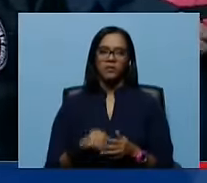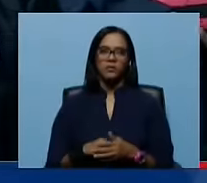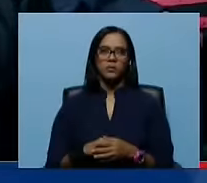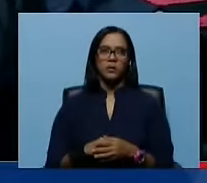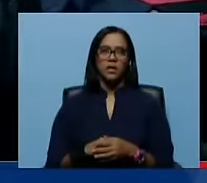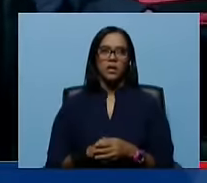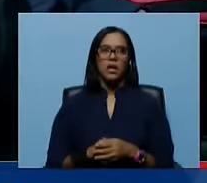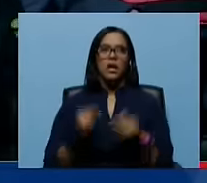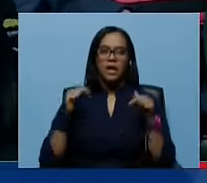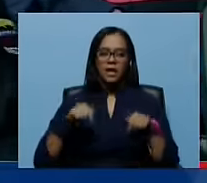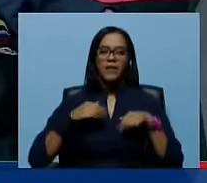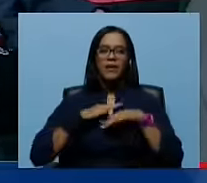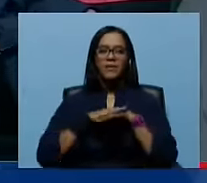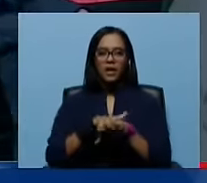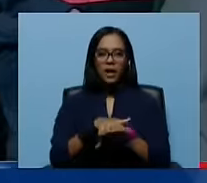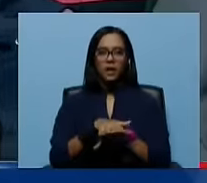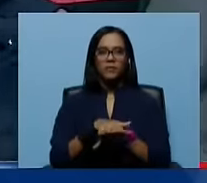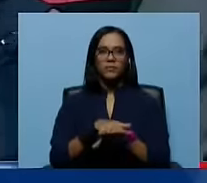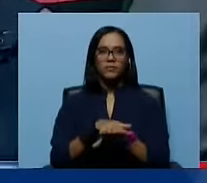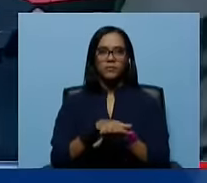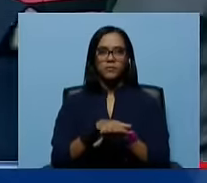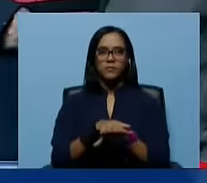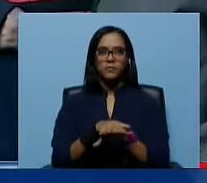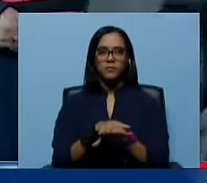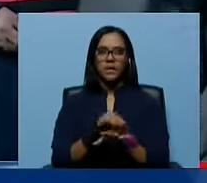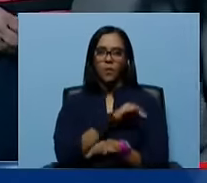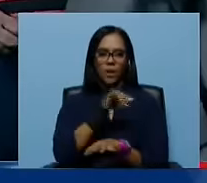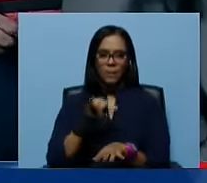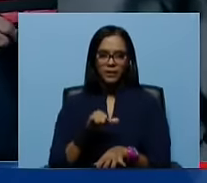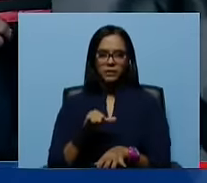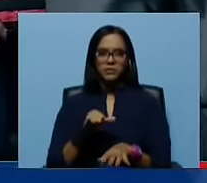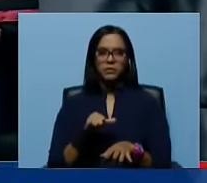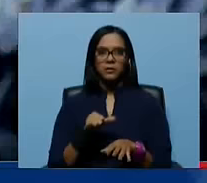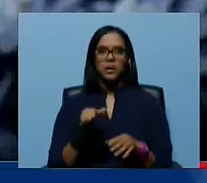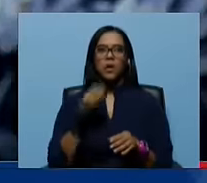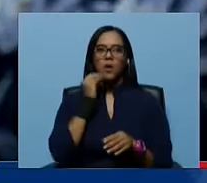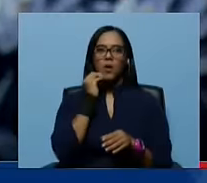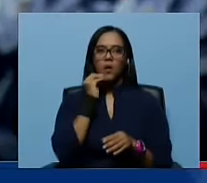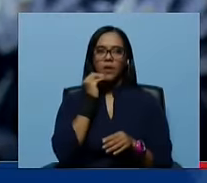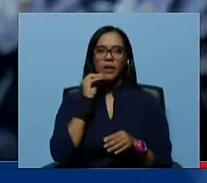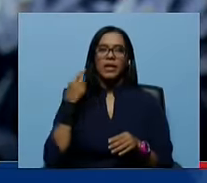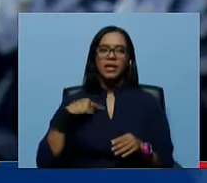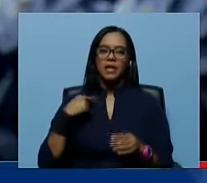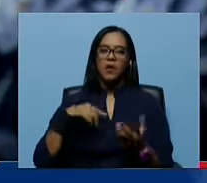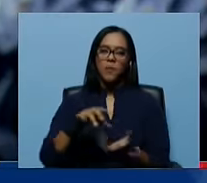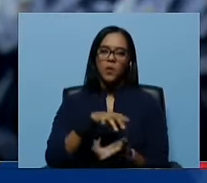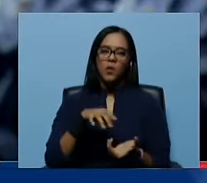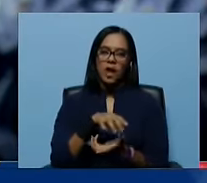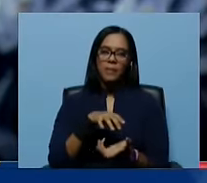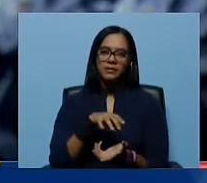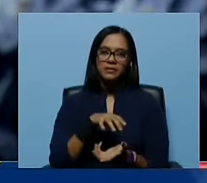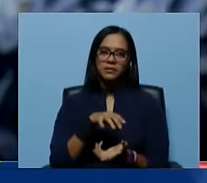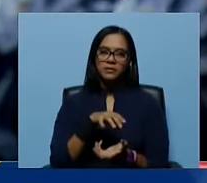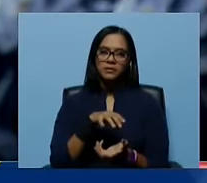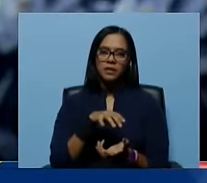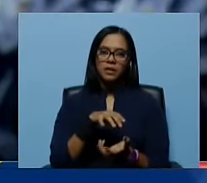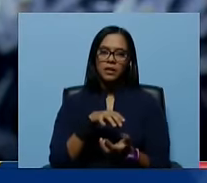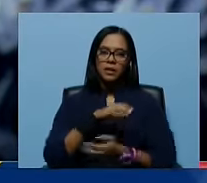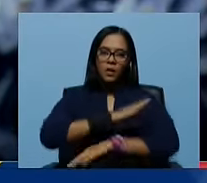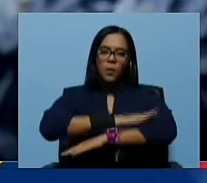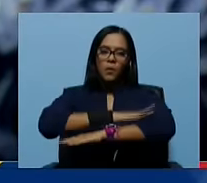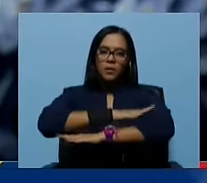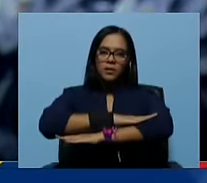Esta vez combinaron igualmente muchachos que tienen problemas de conducta,